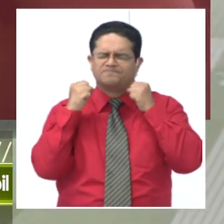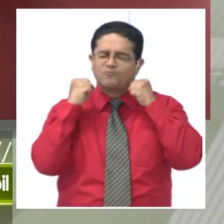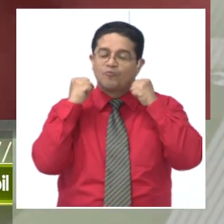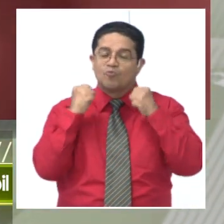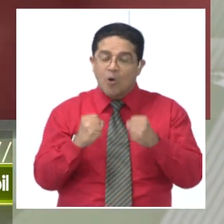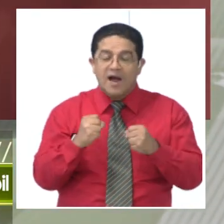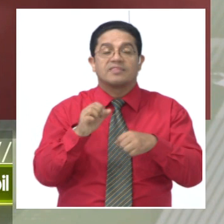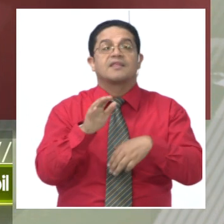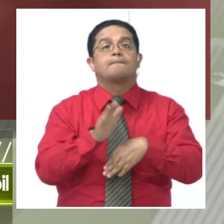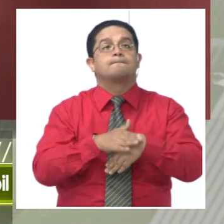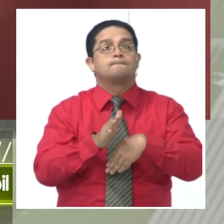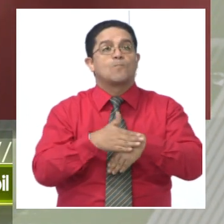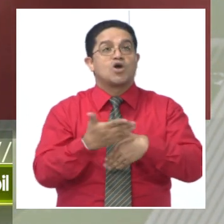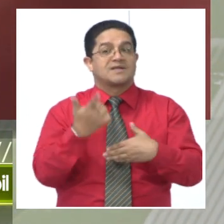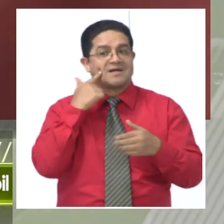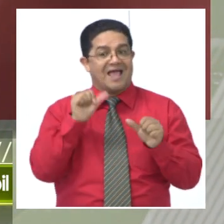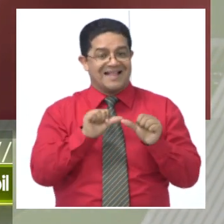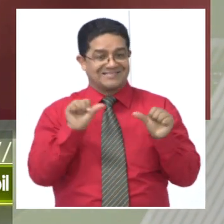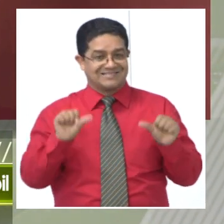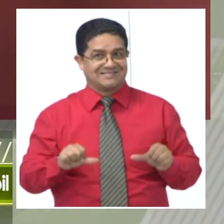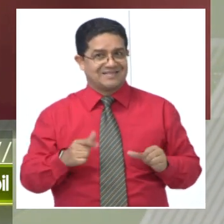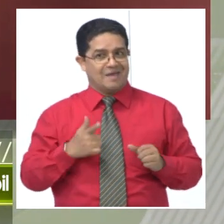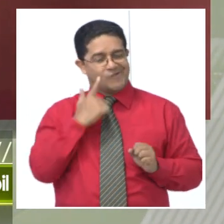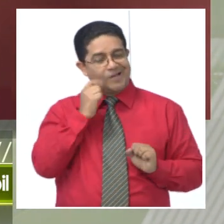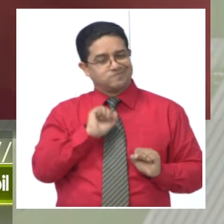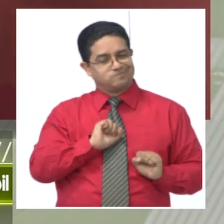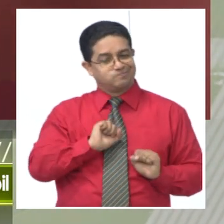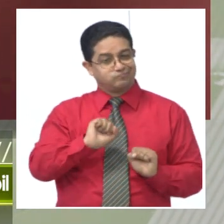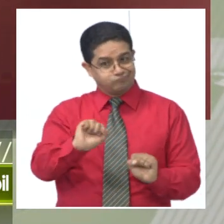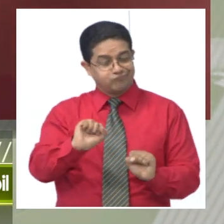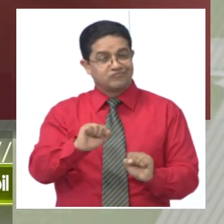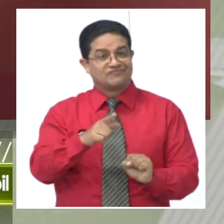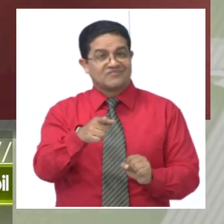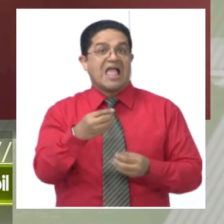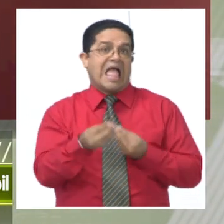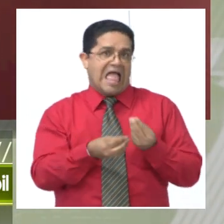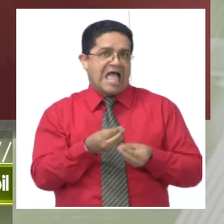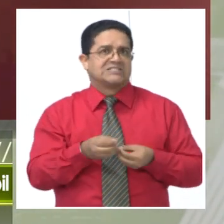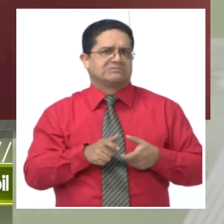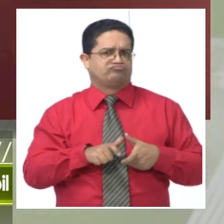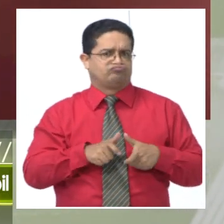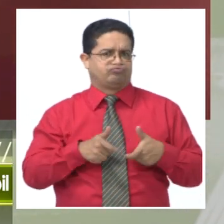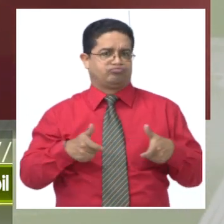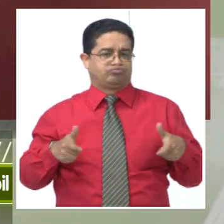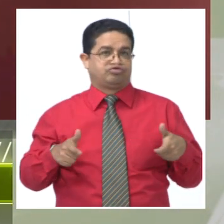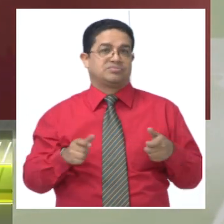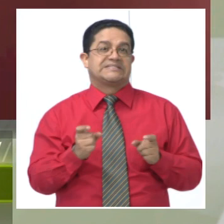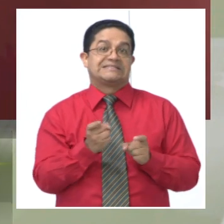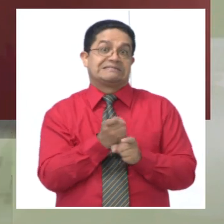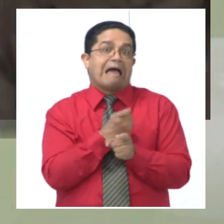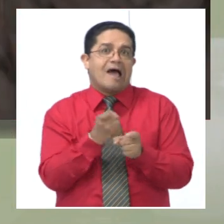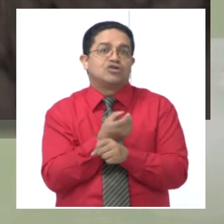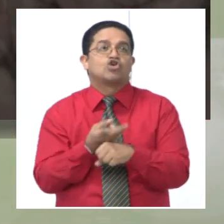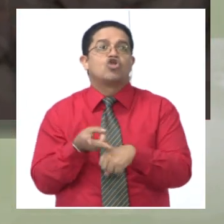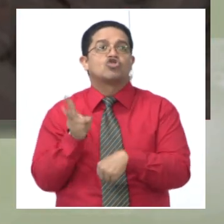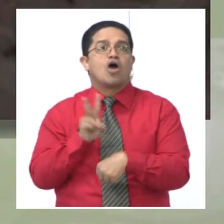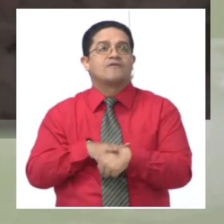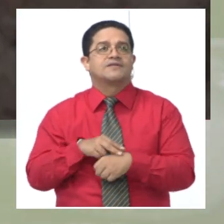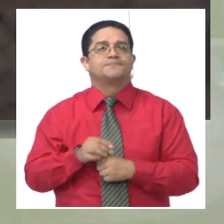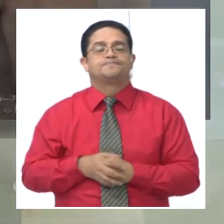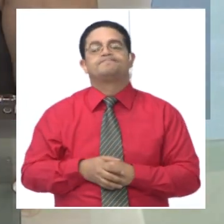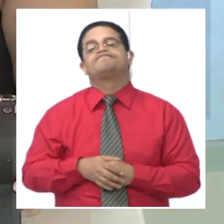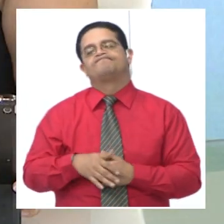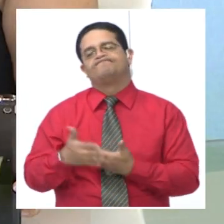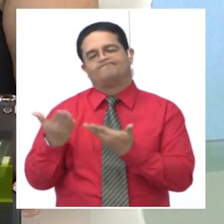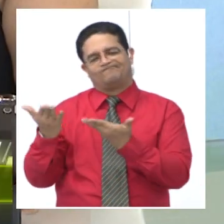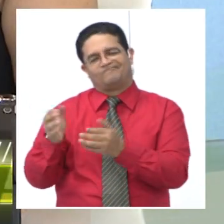ese impacto en su sistema inmunológico va a favorecer que el virus haga muchísimo más daño. Claro, hay una depresión también del sistema inmune y las defensas